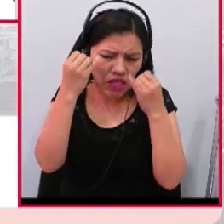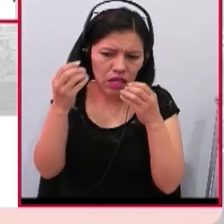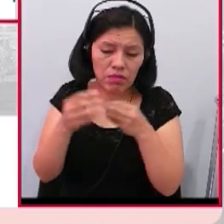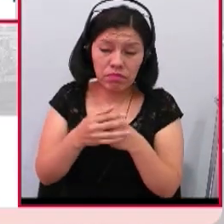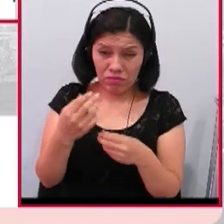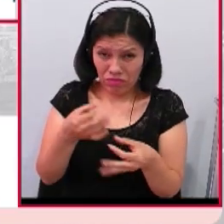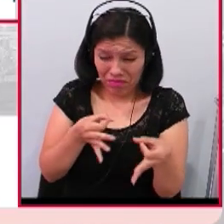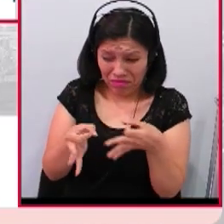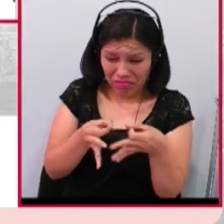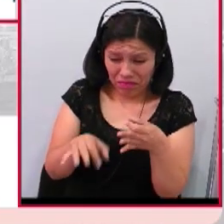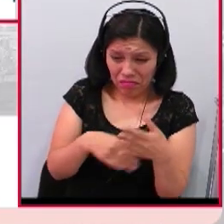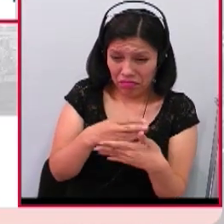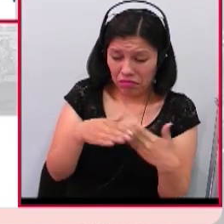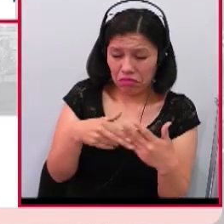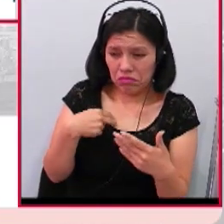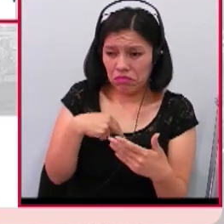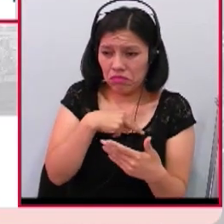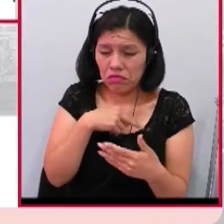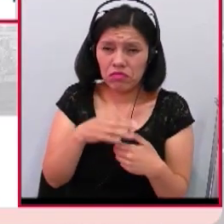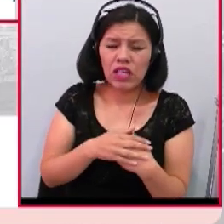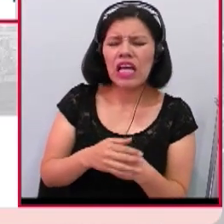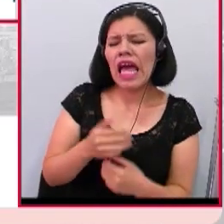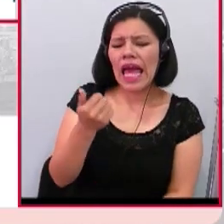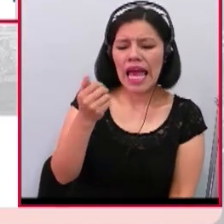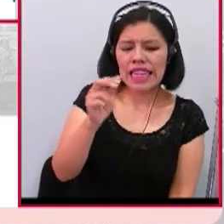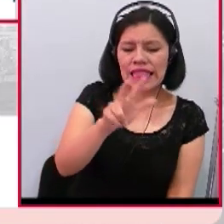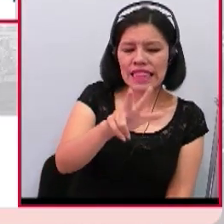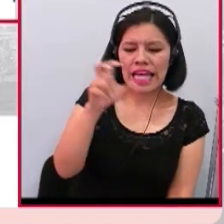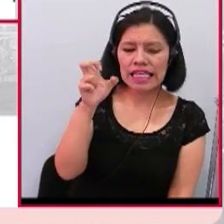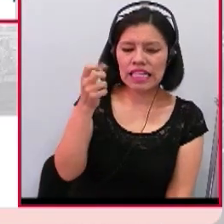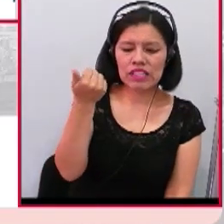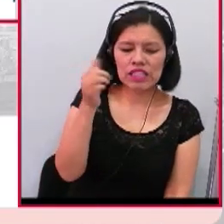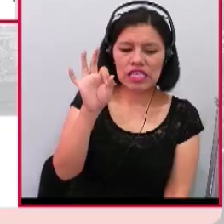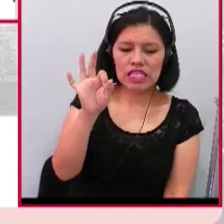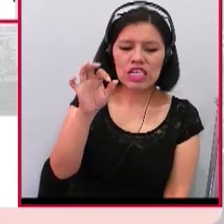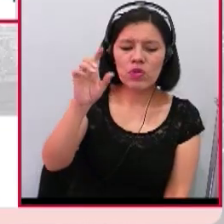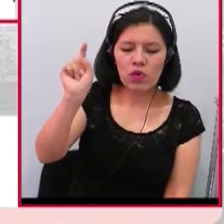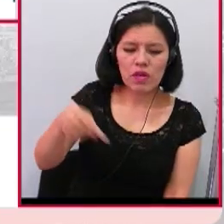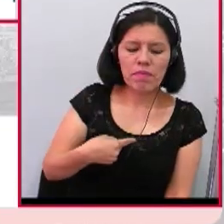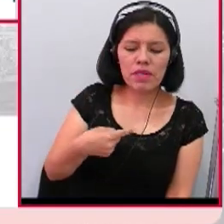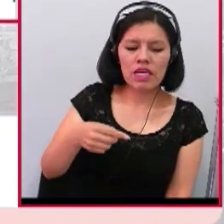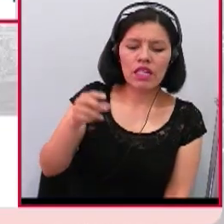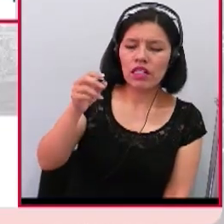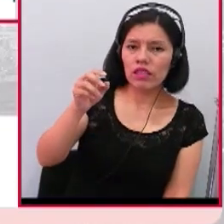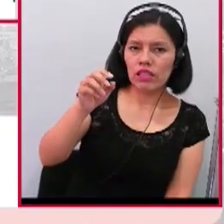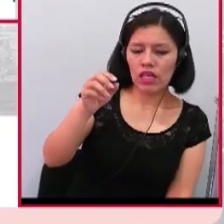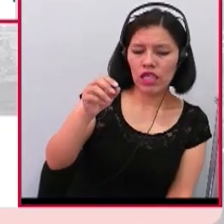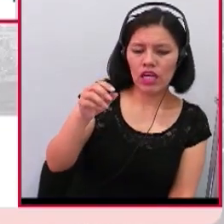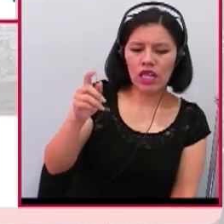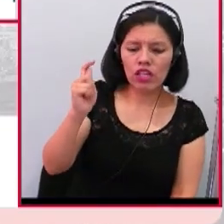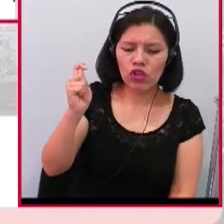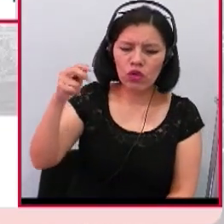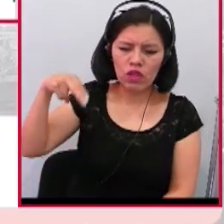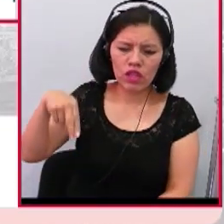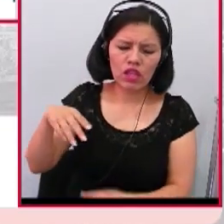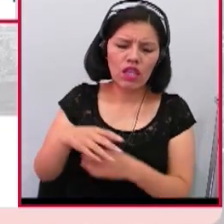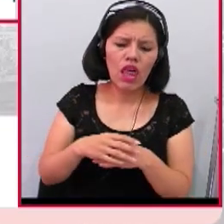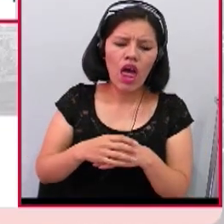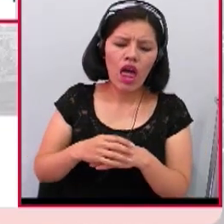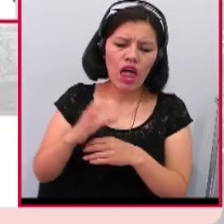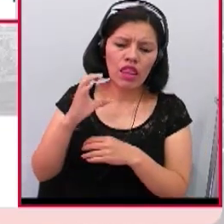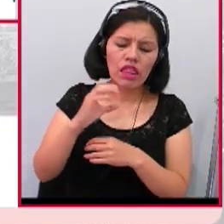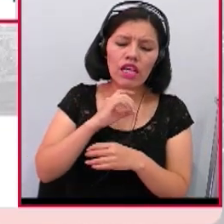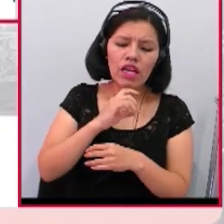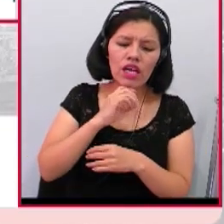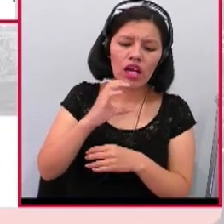les he explicado, estamos en 319.000 toneladas, ¿no? Entonces, de eso se trata, ¿no? De también vernos con los restos y